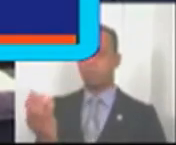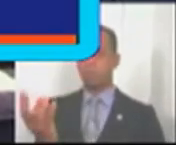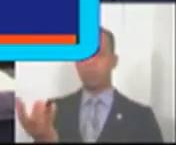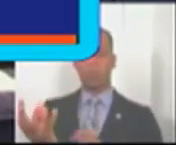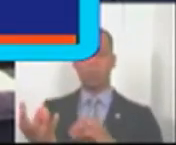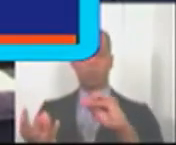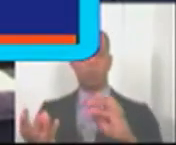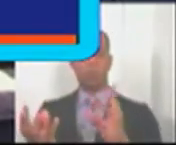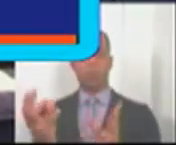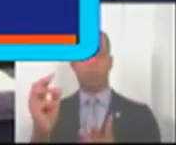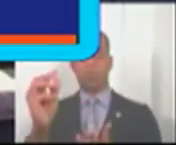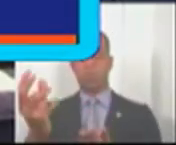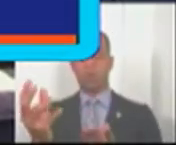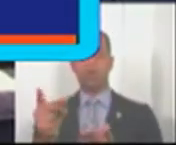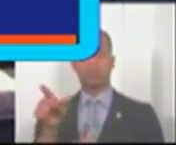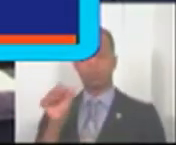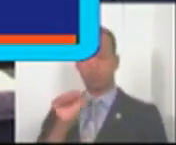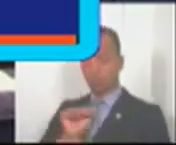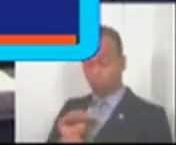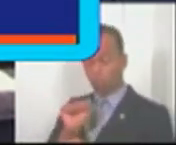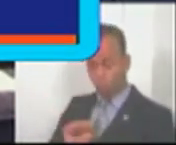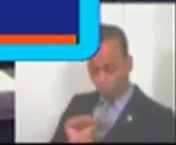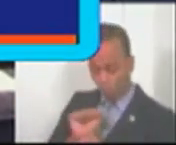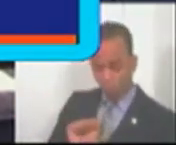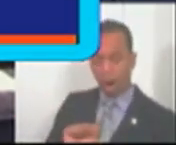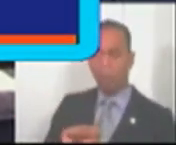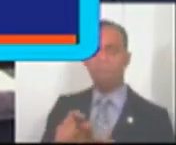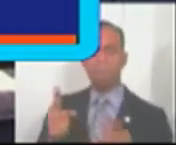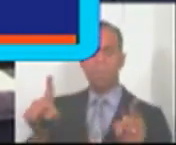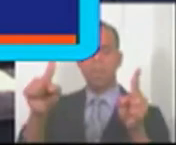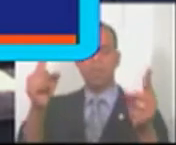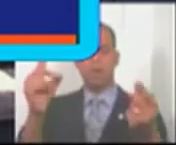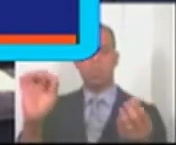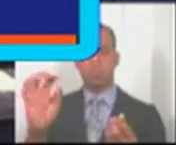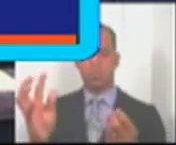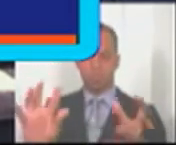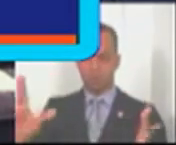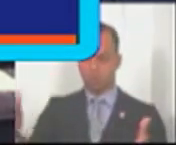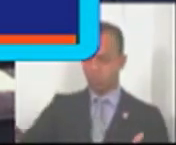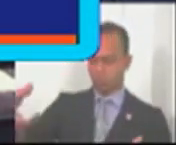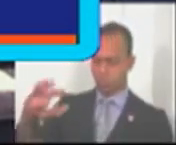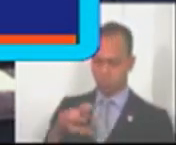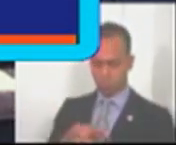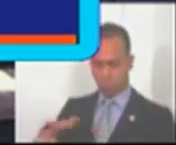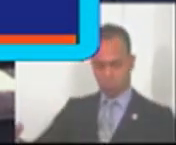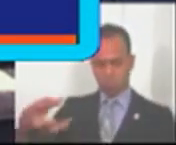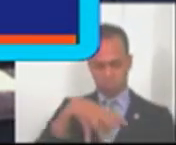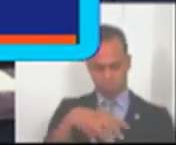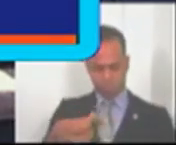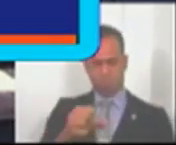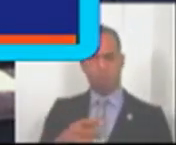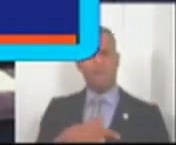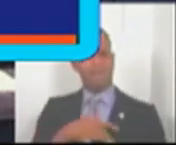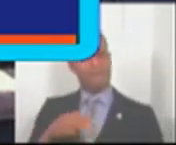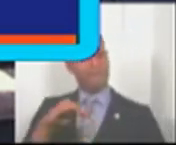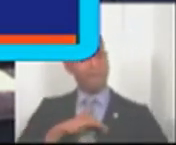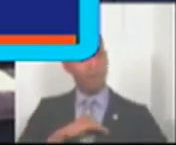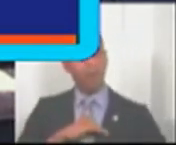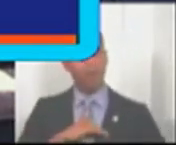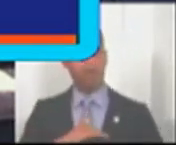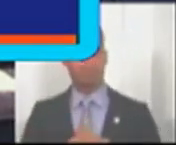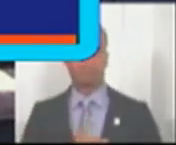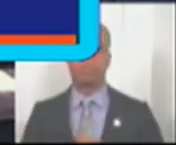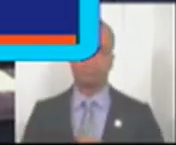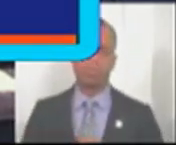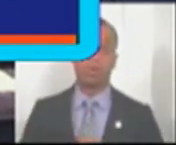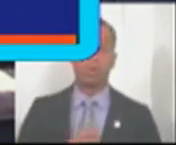su tarea. Y esa satisfacción es la que le da tranquilidad, serenidad al ser humano. Pero la tarea política es,